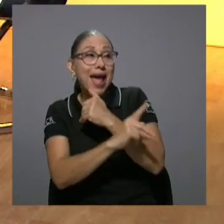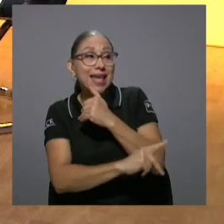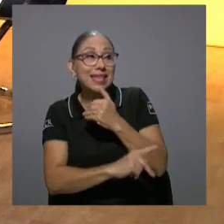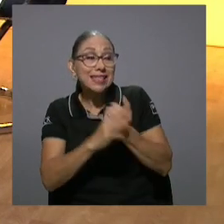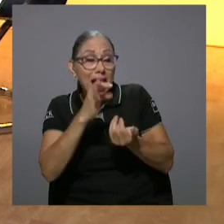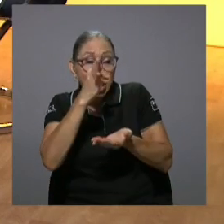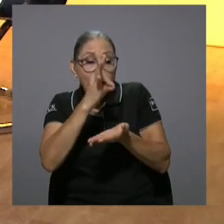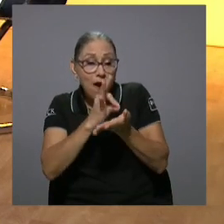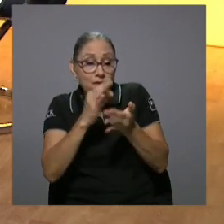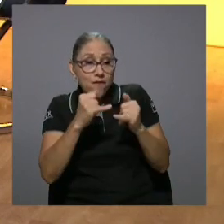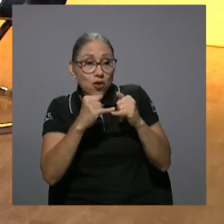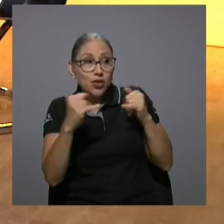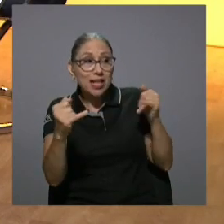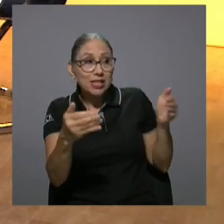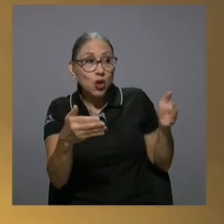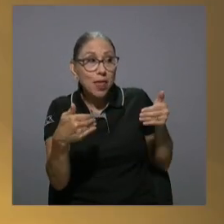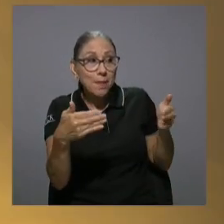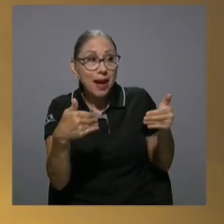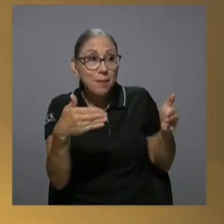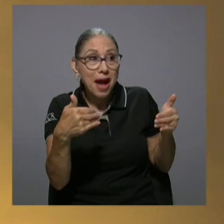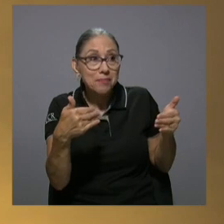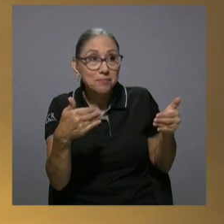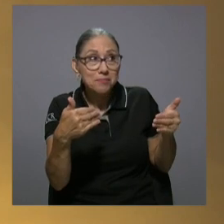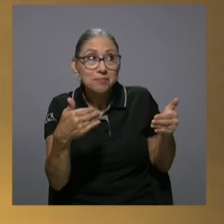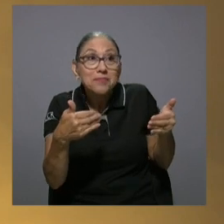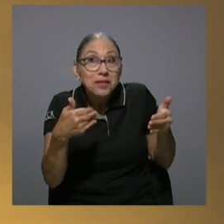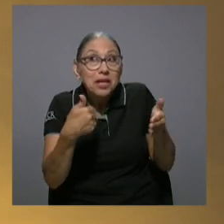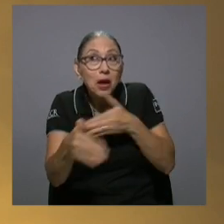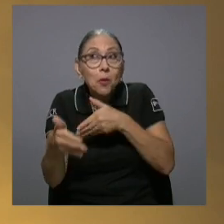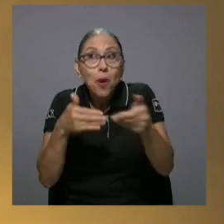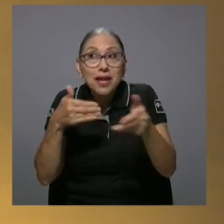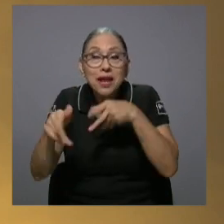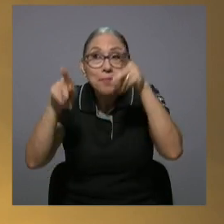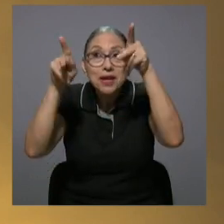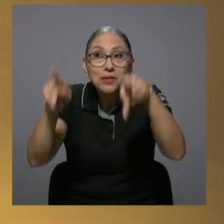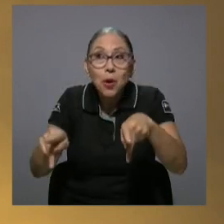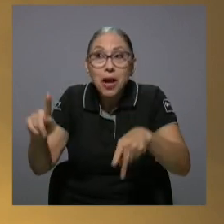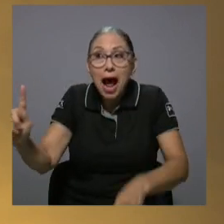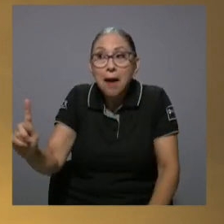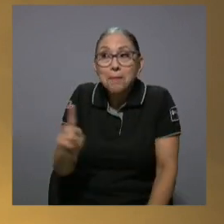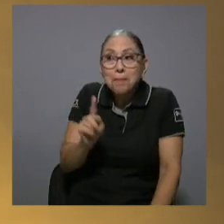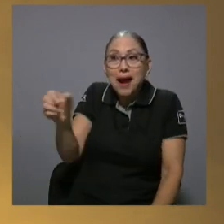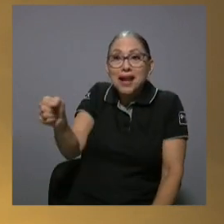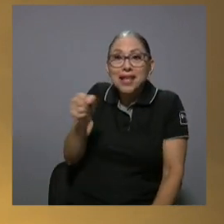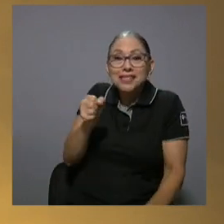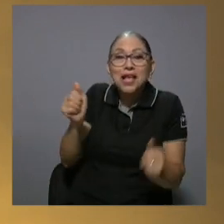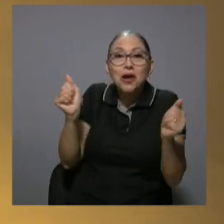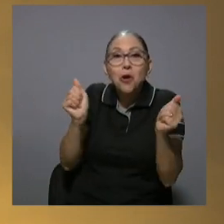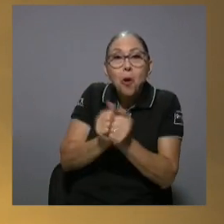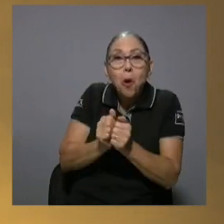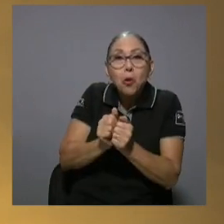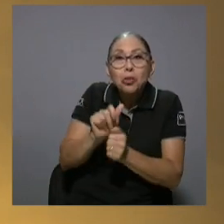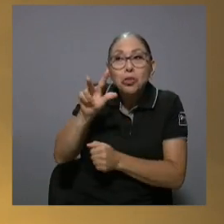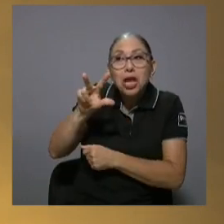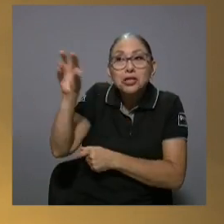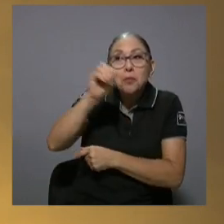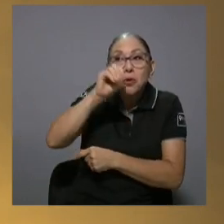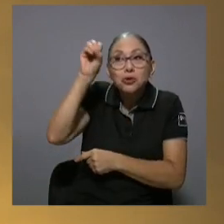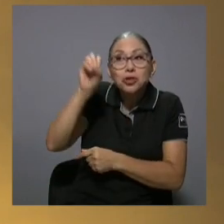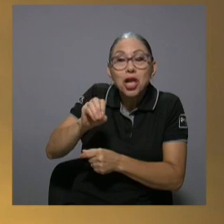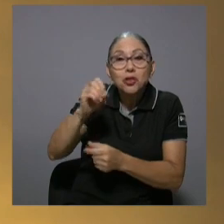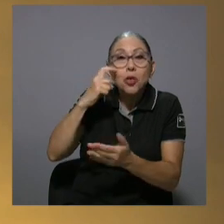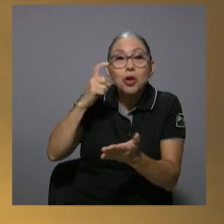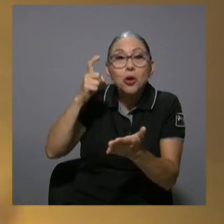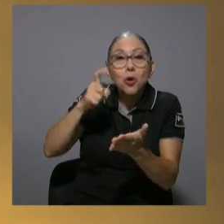cualquier persona aparece por ahí con 3% de reconocimiento en los votos 3